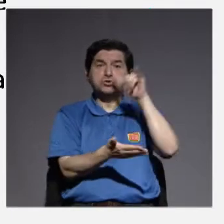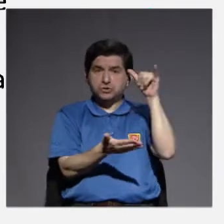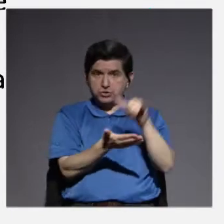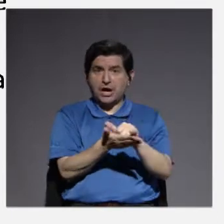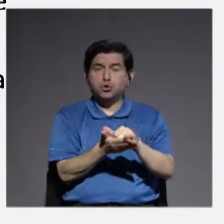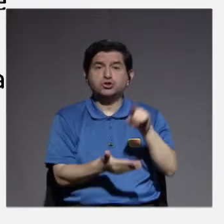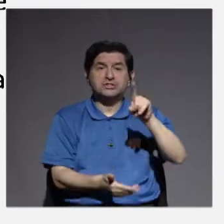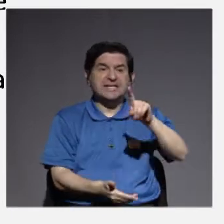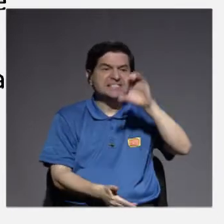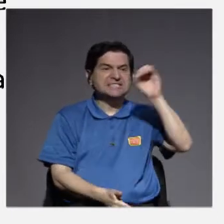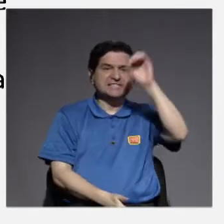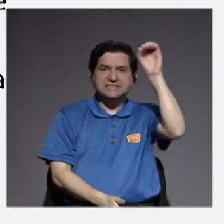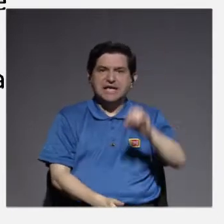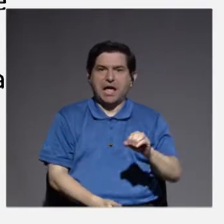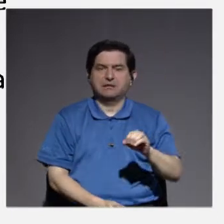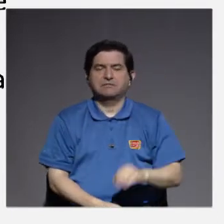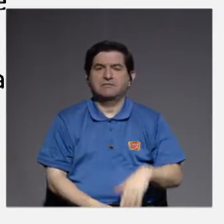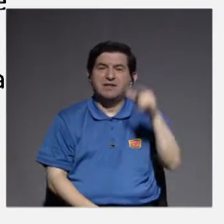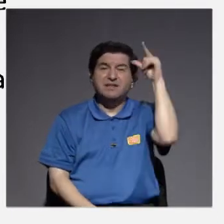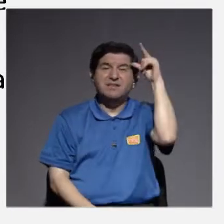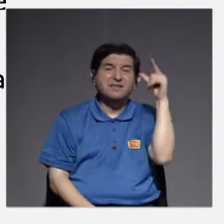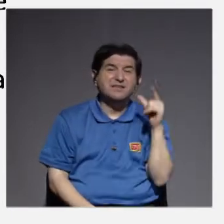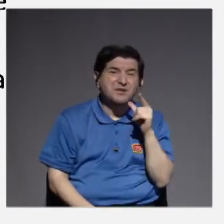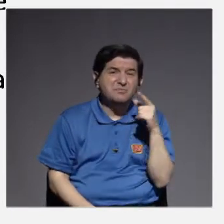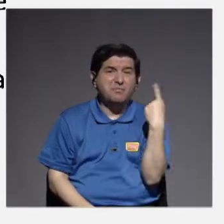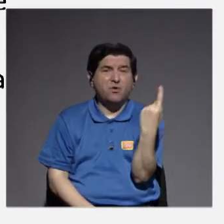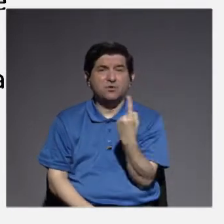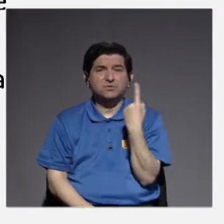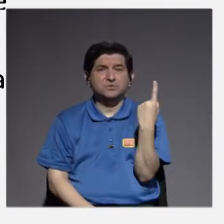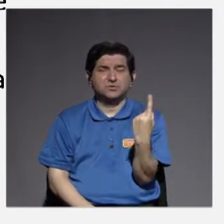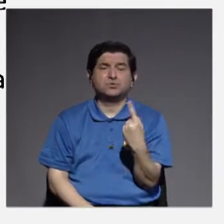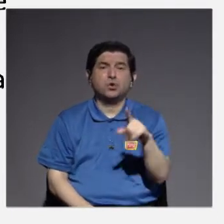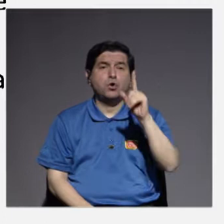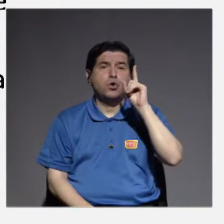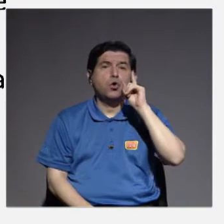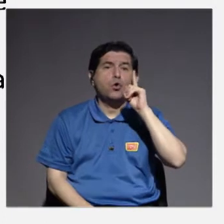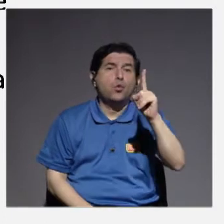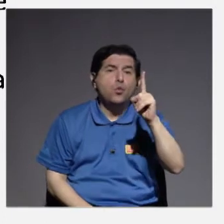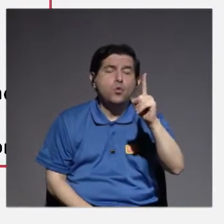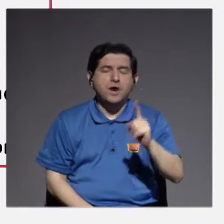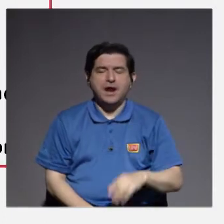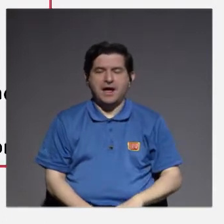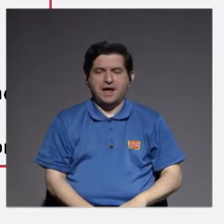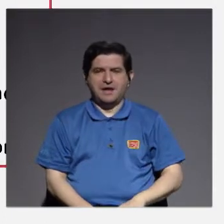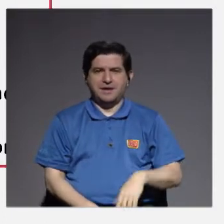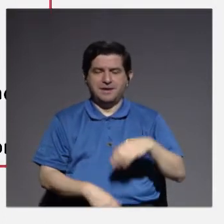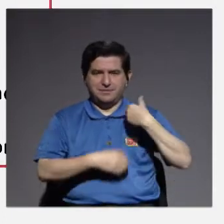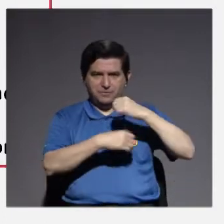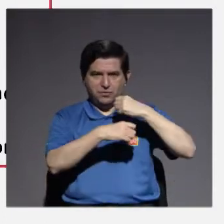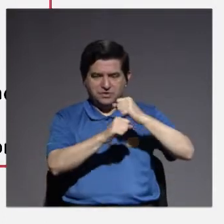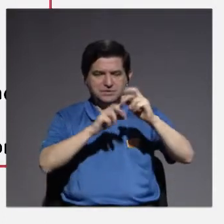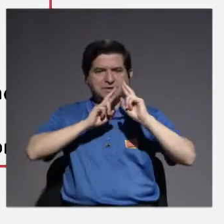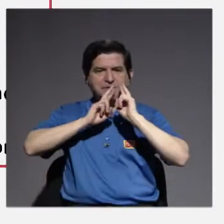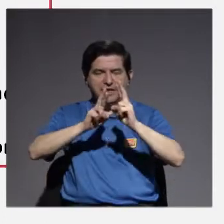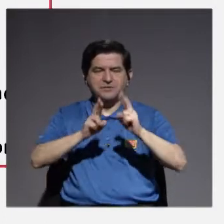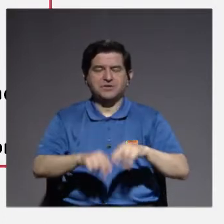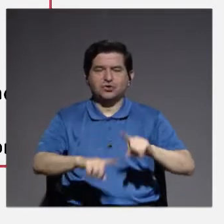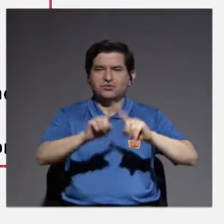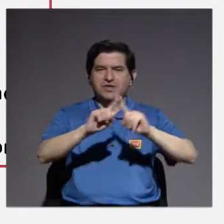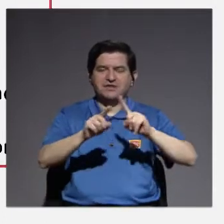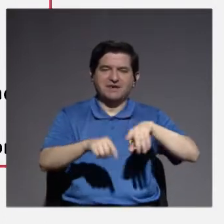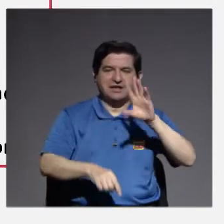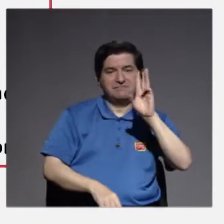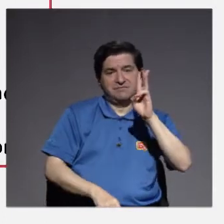incluso con un 100%, y Limón solamente una de las 6 municipalidades respondió a la encuesta. Tal vez un